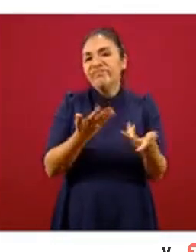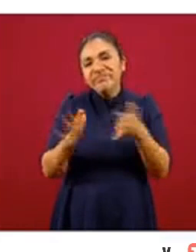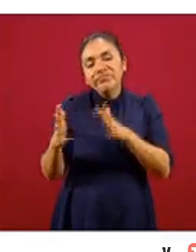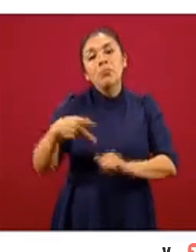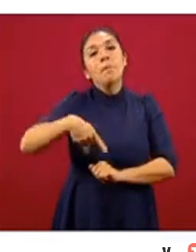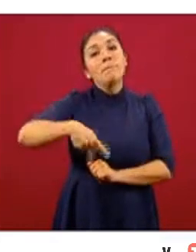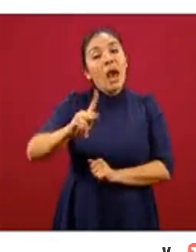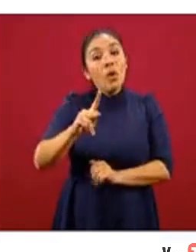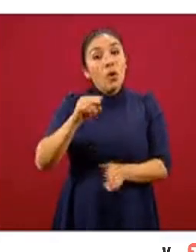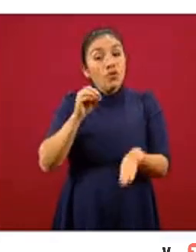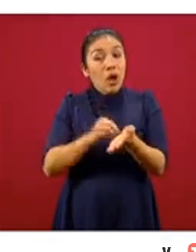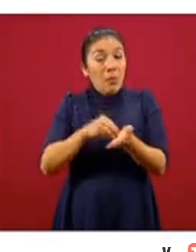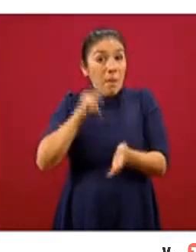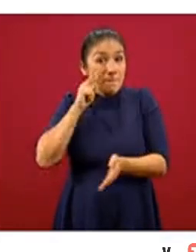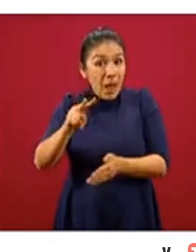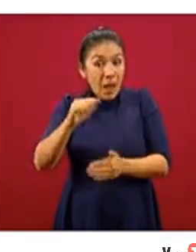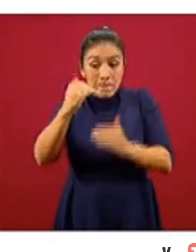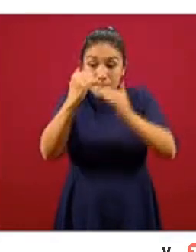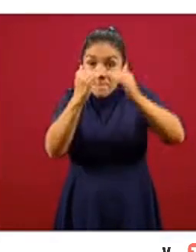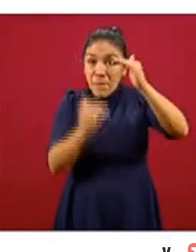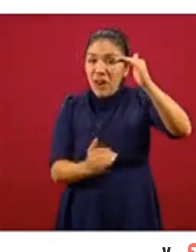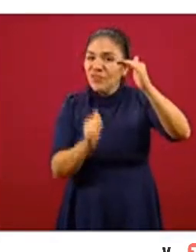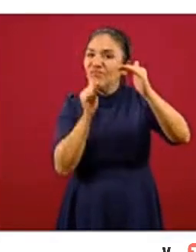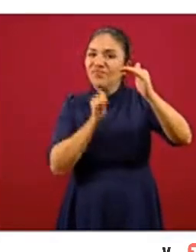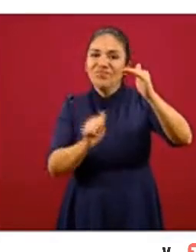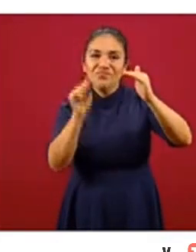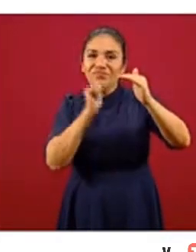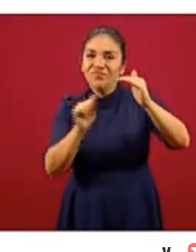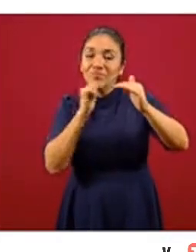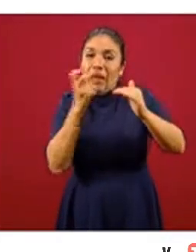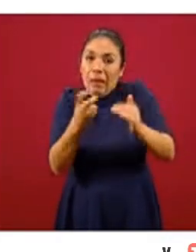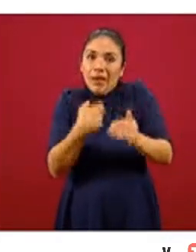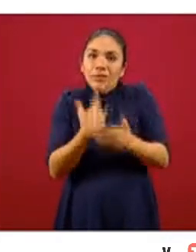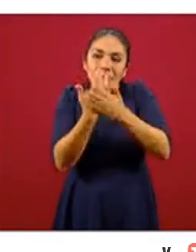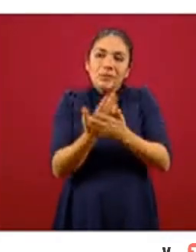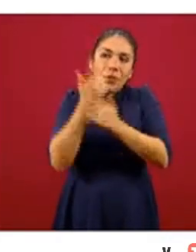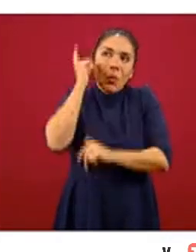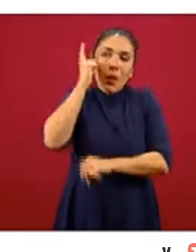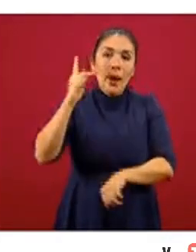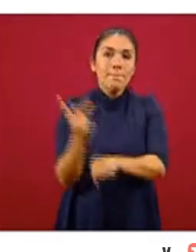no se ve un cambio hacia abajo, que es lo que esperamos ocurra